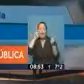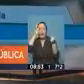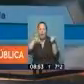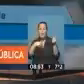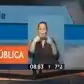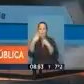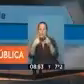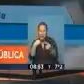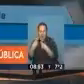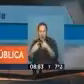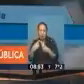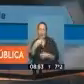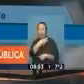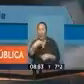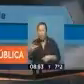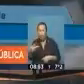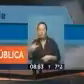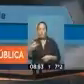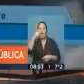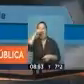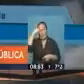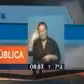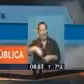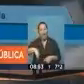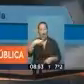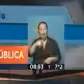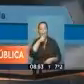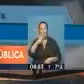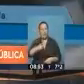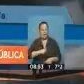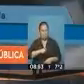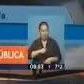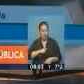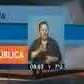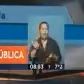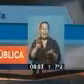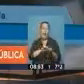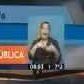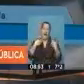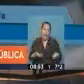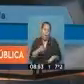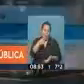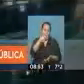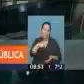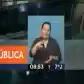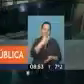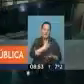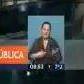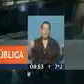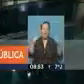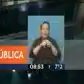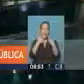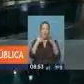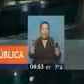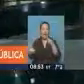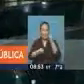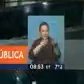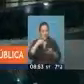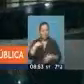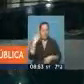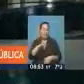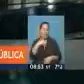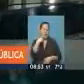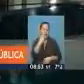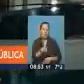las preguntas y en 15 días el Estado está obligado a responder. Uh-huh. Diputada, aprovechando que usted es vicepresidente de la Comisión de Libertad de Expresión, le debemos